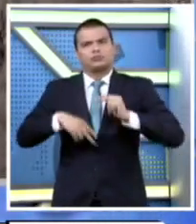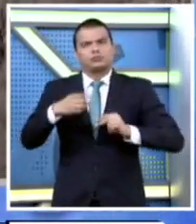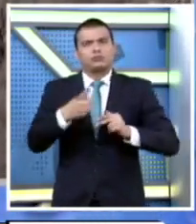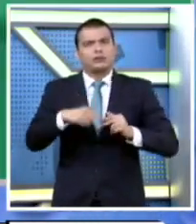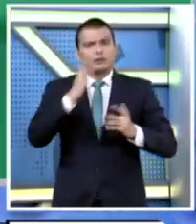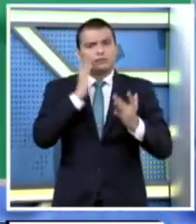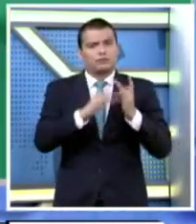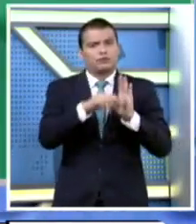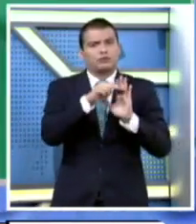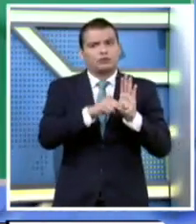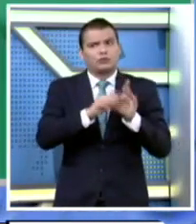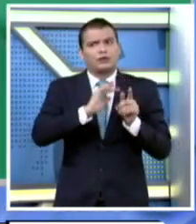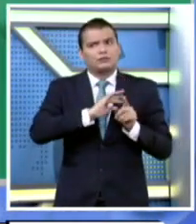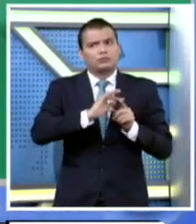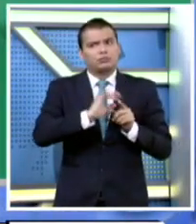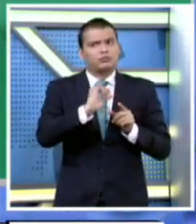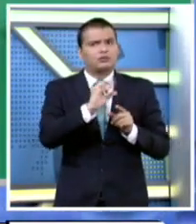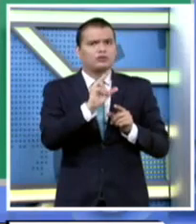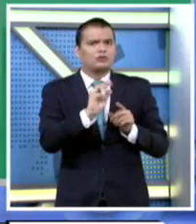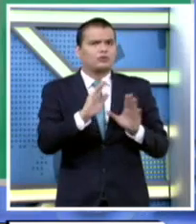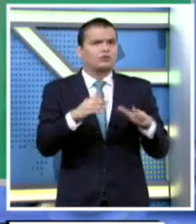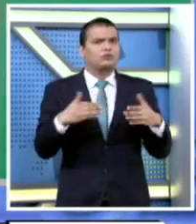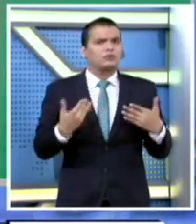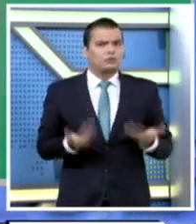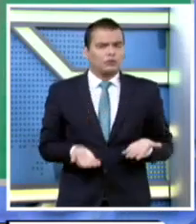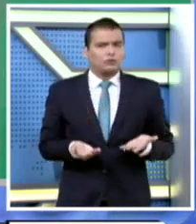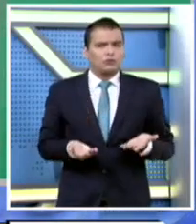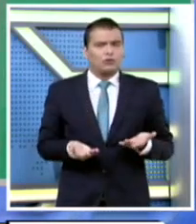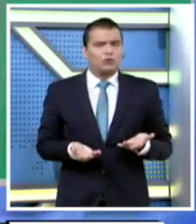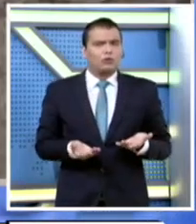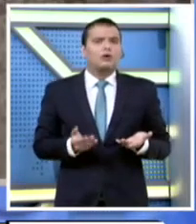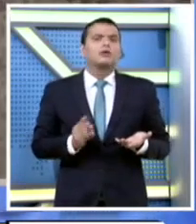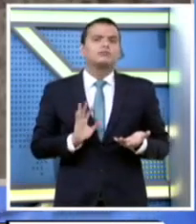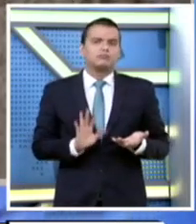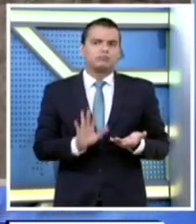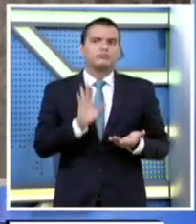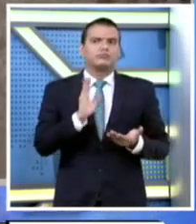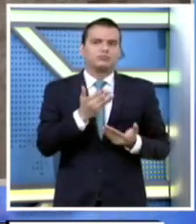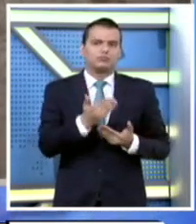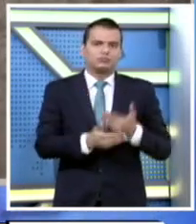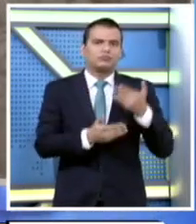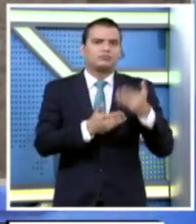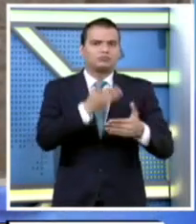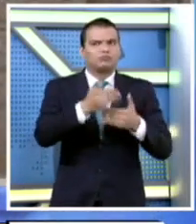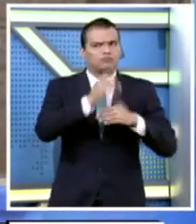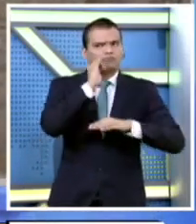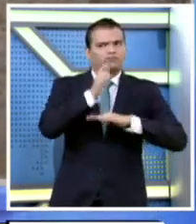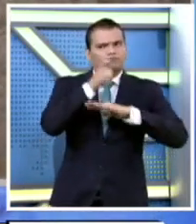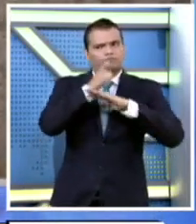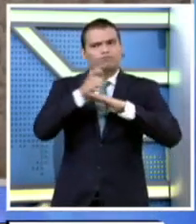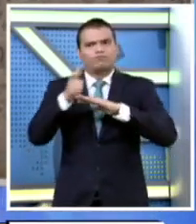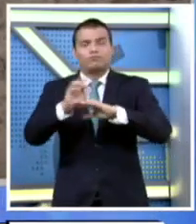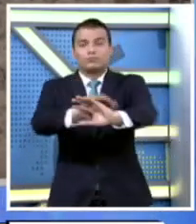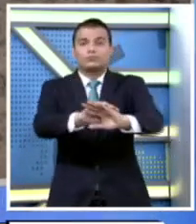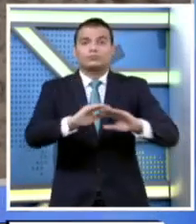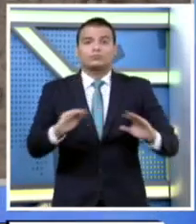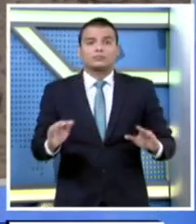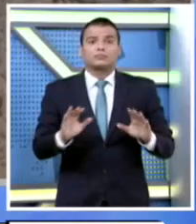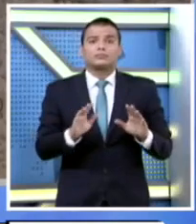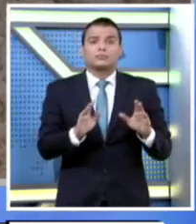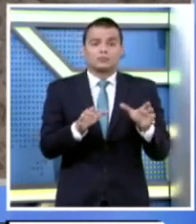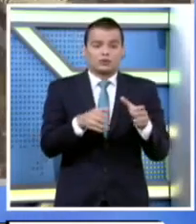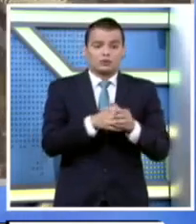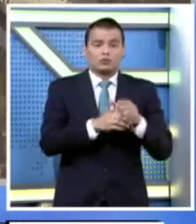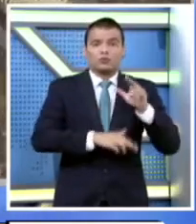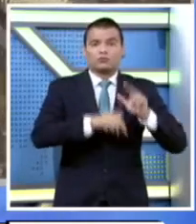los lineamientos del gobierno nacional y están acatando estos protocolos van a ser constantes y las personas o las